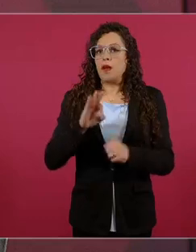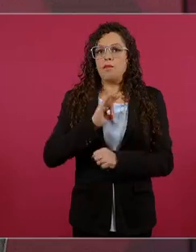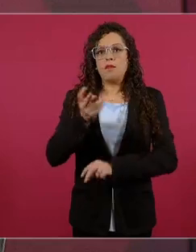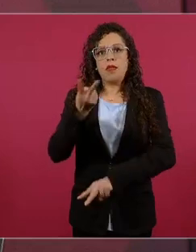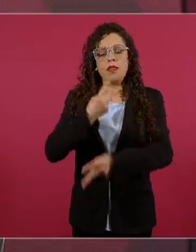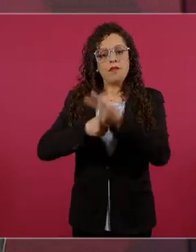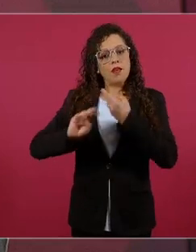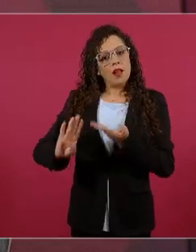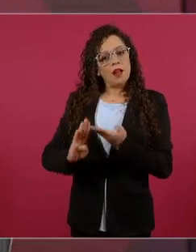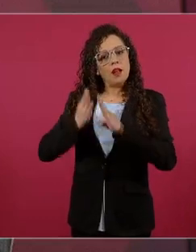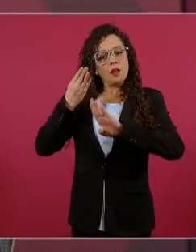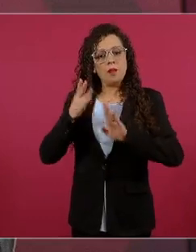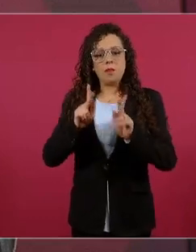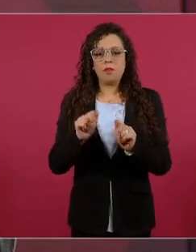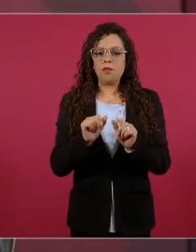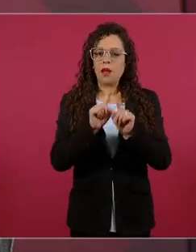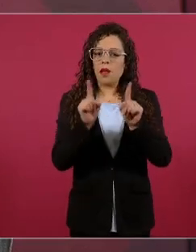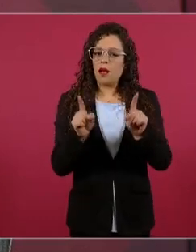y le tengo